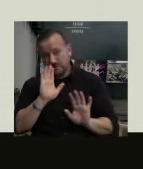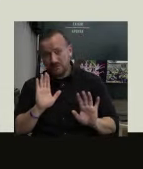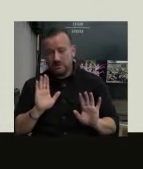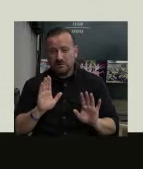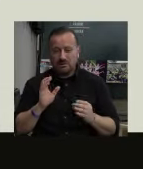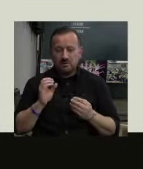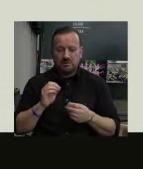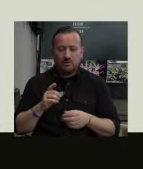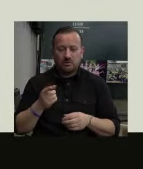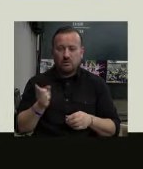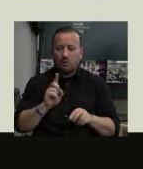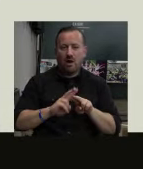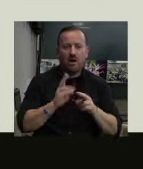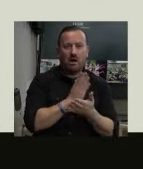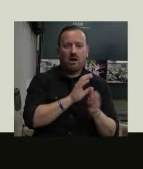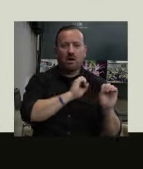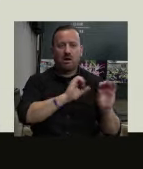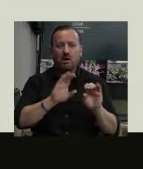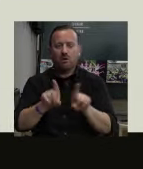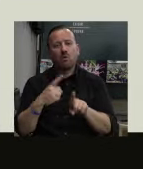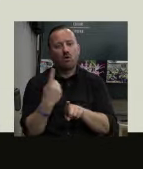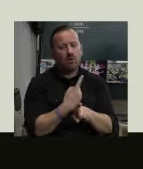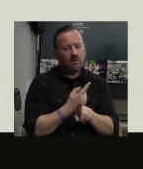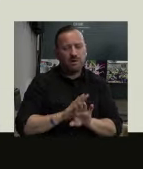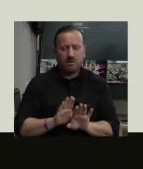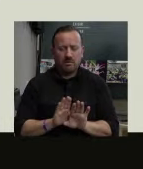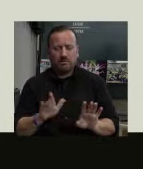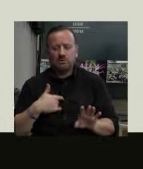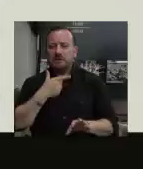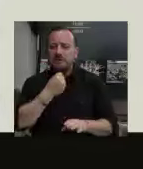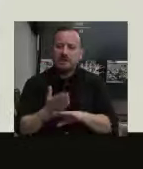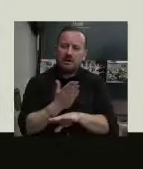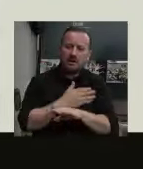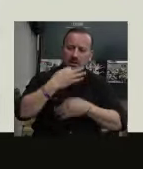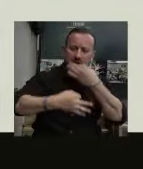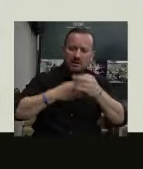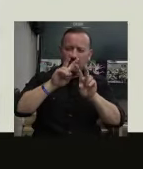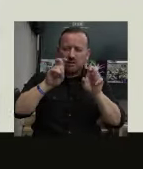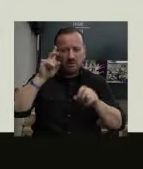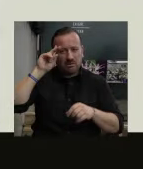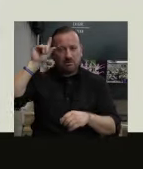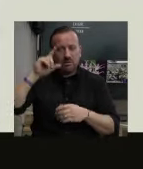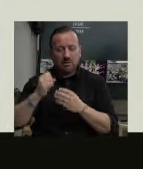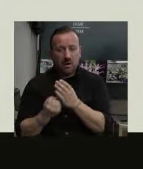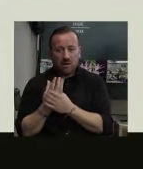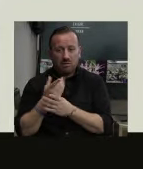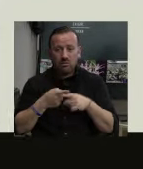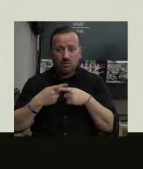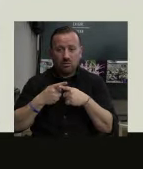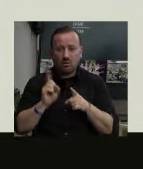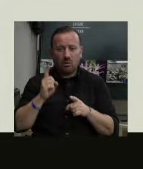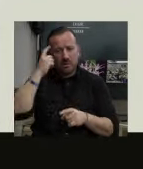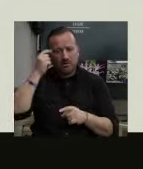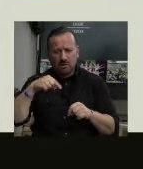no se trata de hacer clase sino de conversar les quiero anticipar que de innovación social no pensemos que estamos hablando